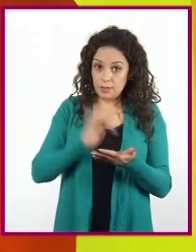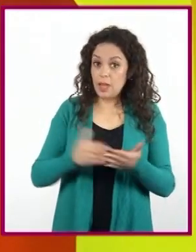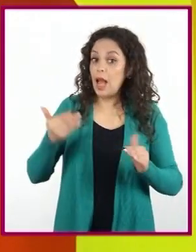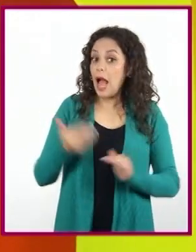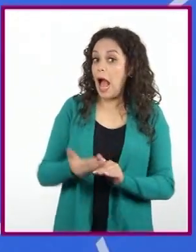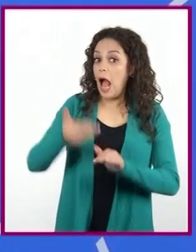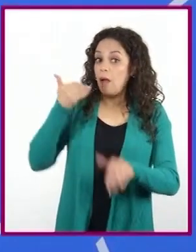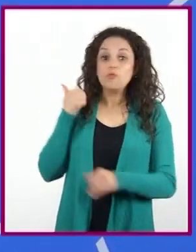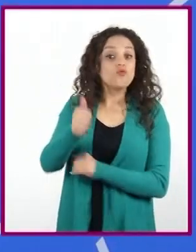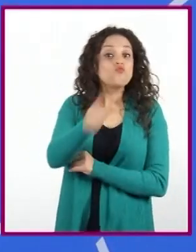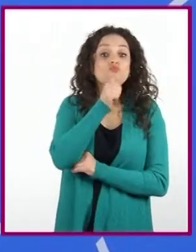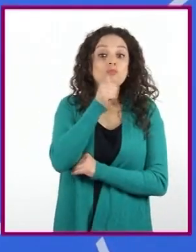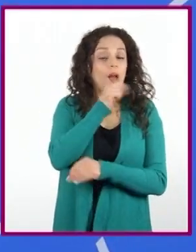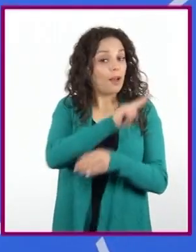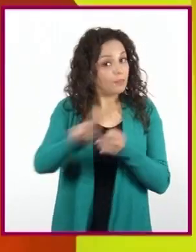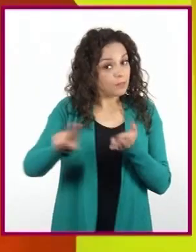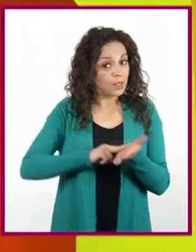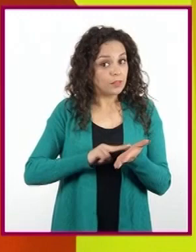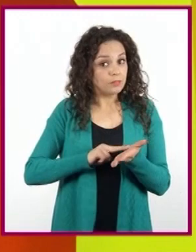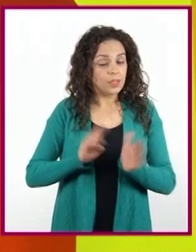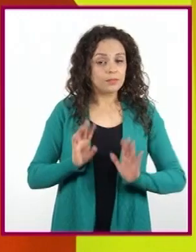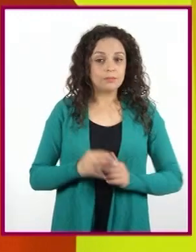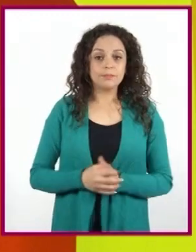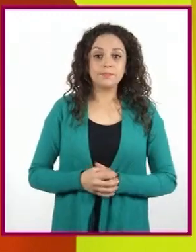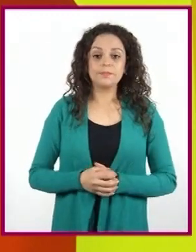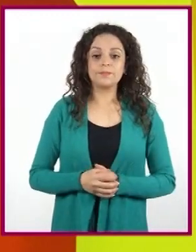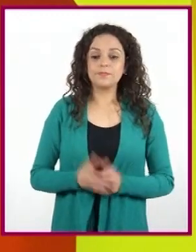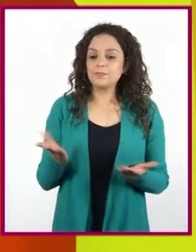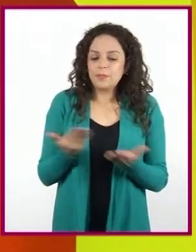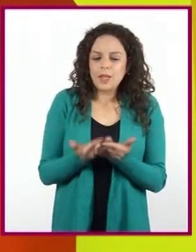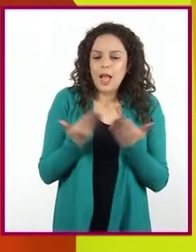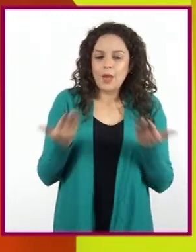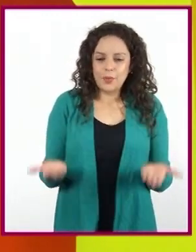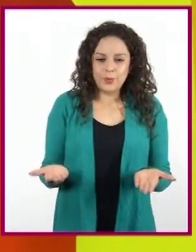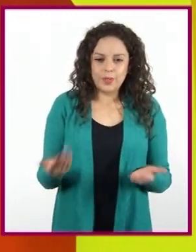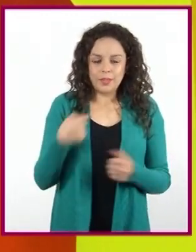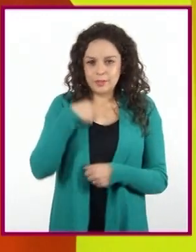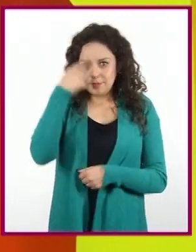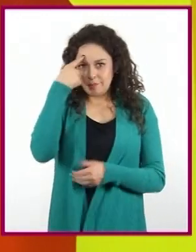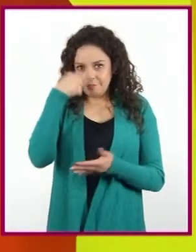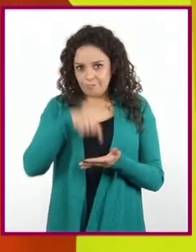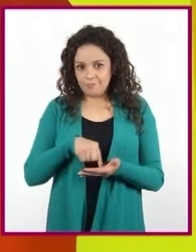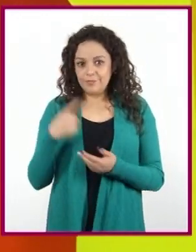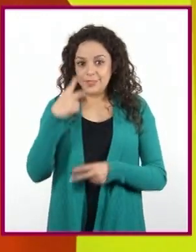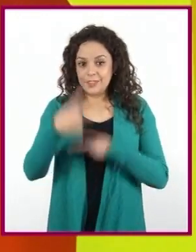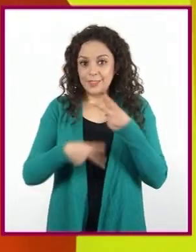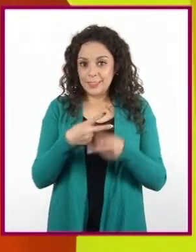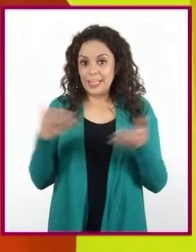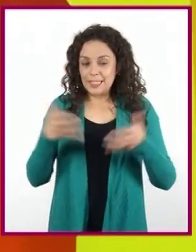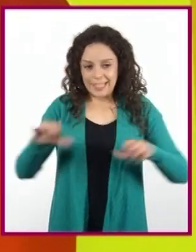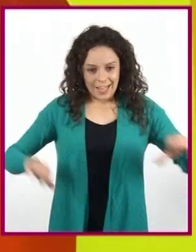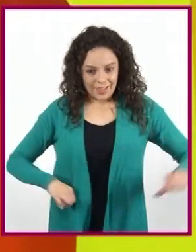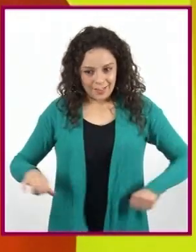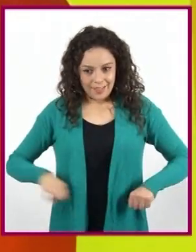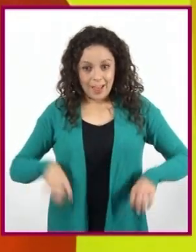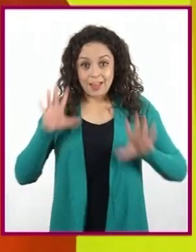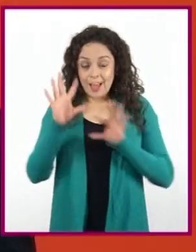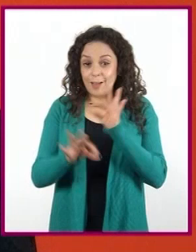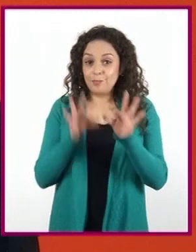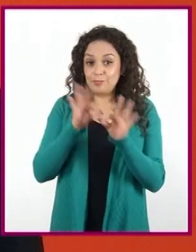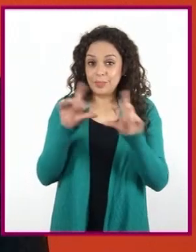de firmarlo. Ahora, creo que es hora de realizar un reto. ¿Listas y